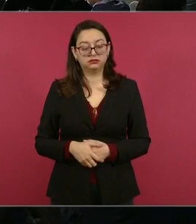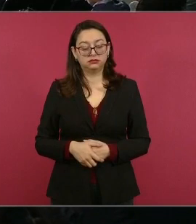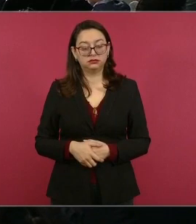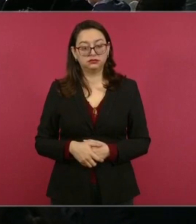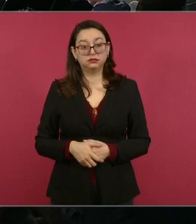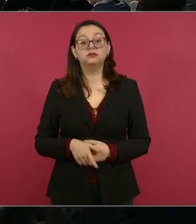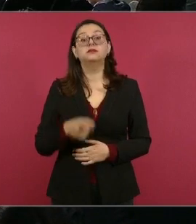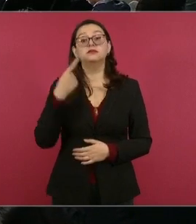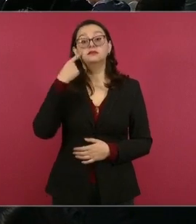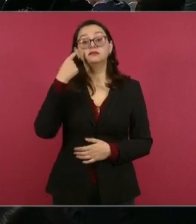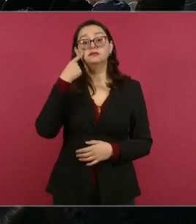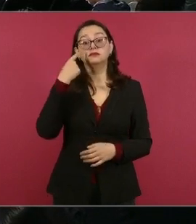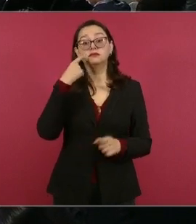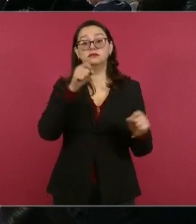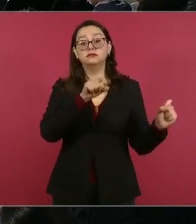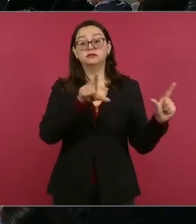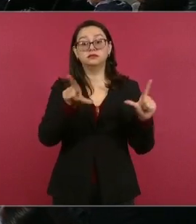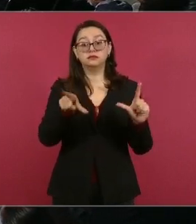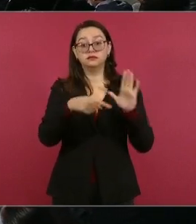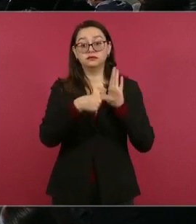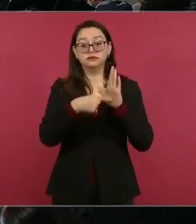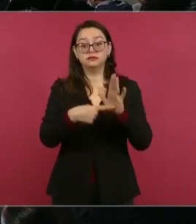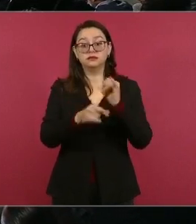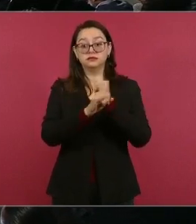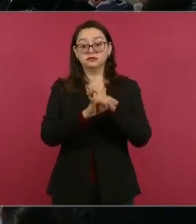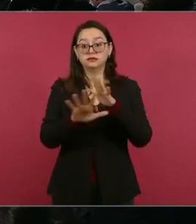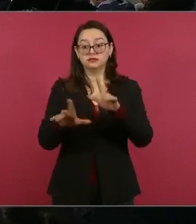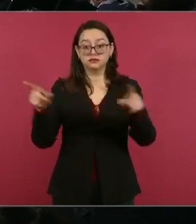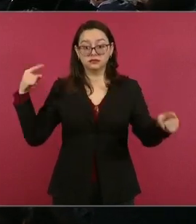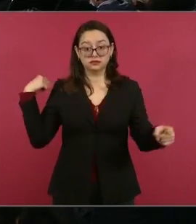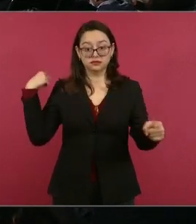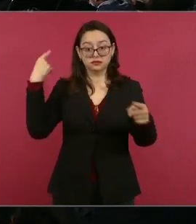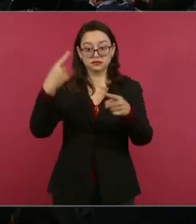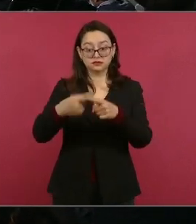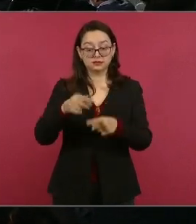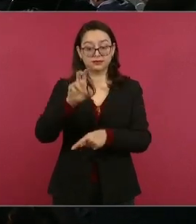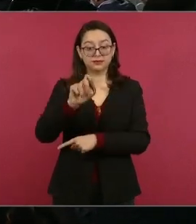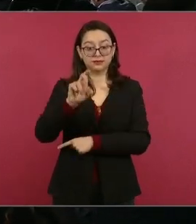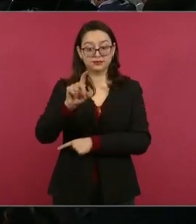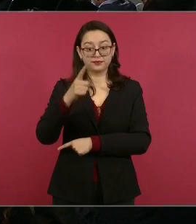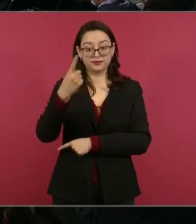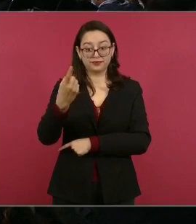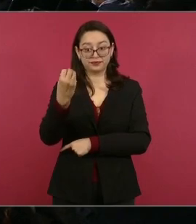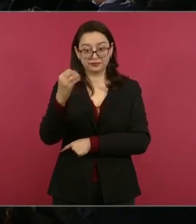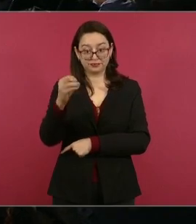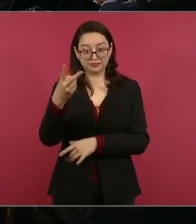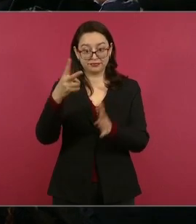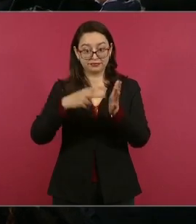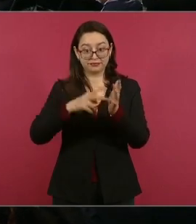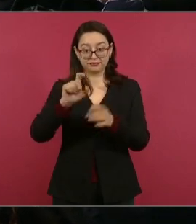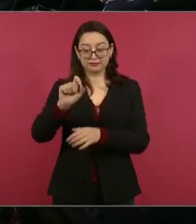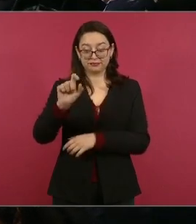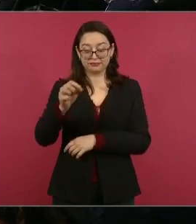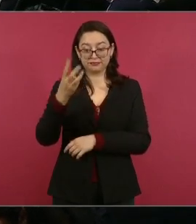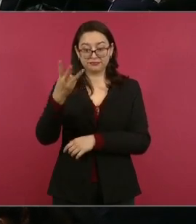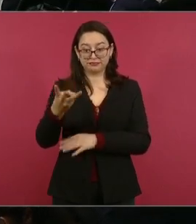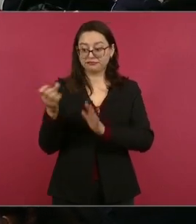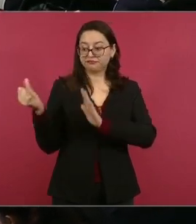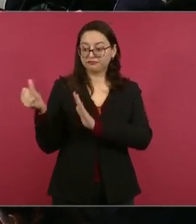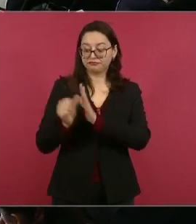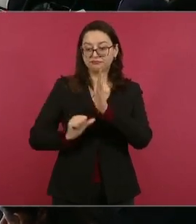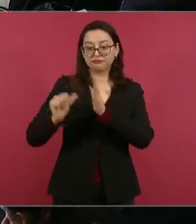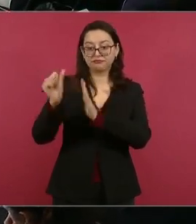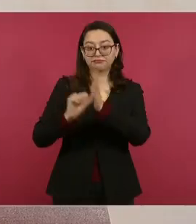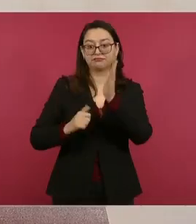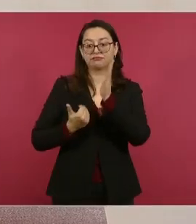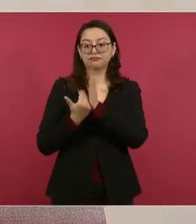Ah, mire, con cifras al 31 de octubre se registró un incremento mensual